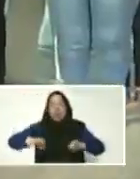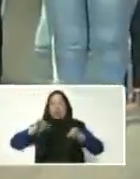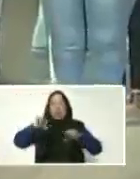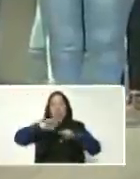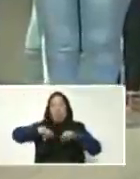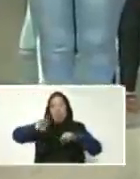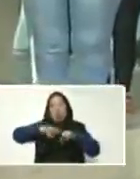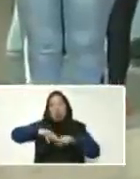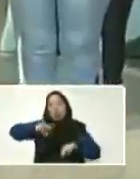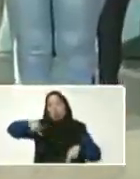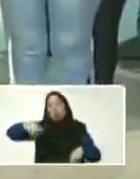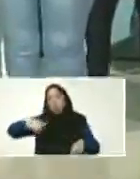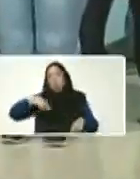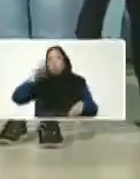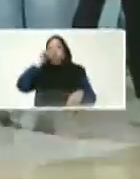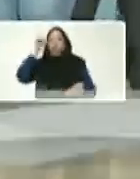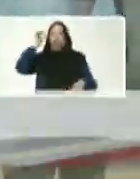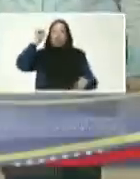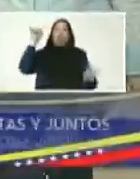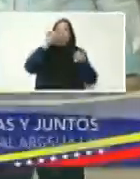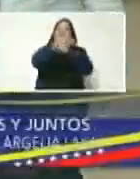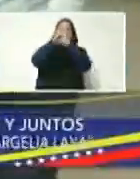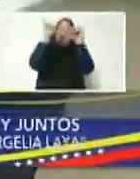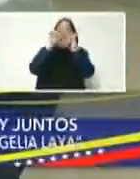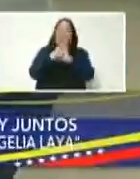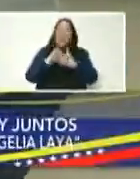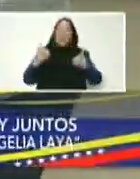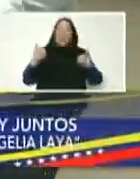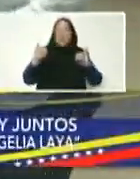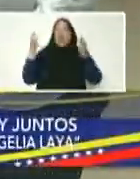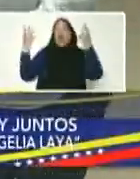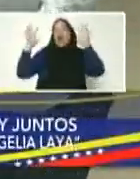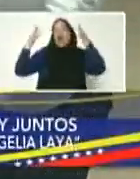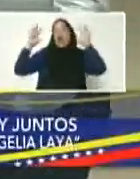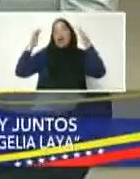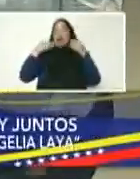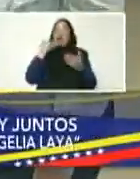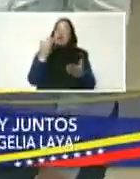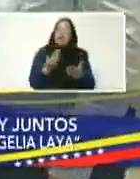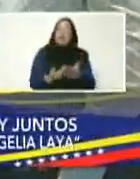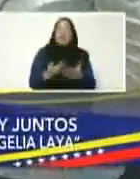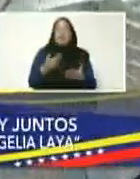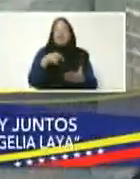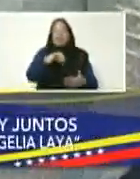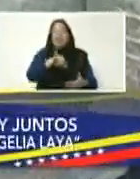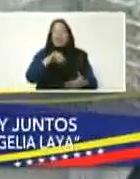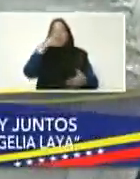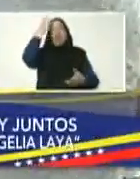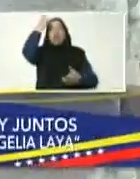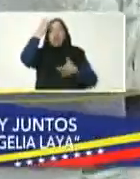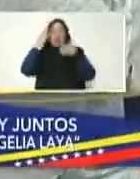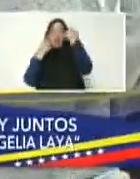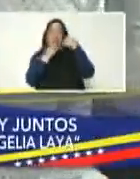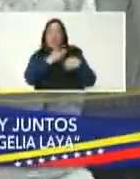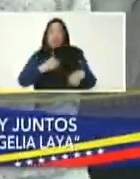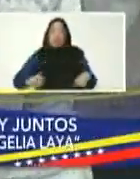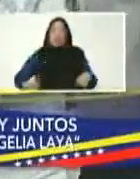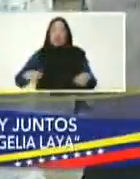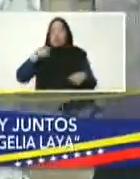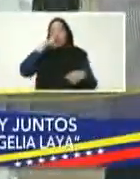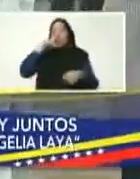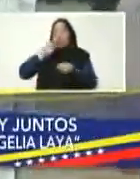niñas, que con esa felicidad pues están agradecidos ante usted, mi comandante, por tanto